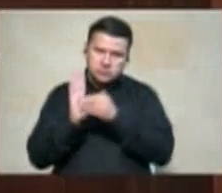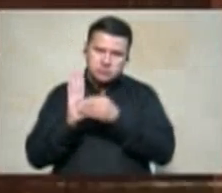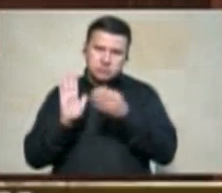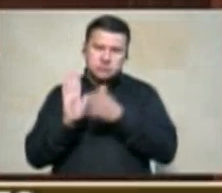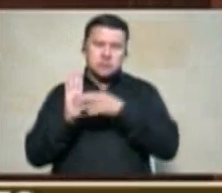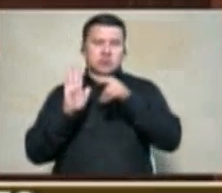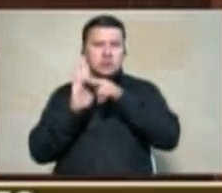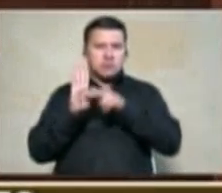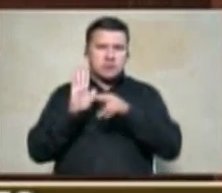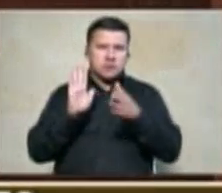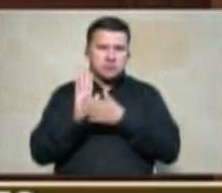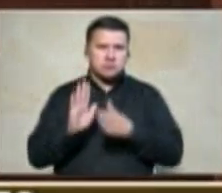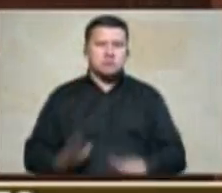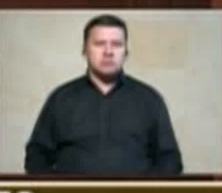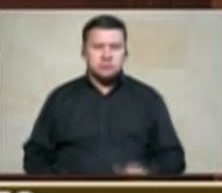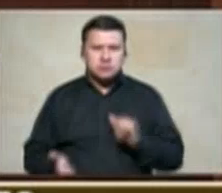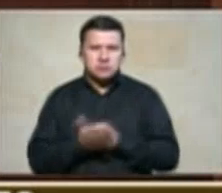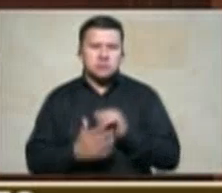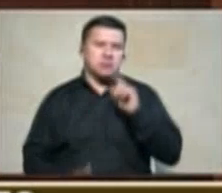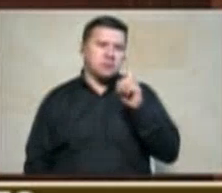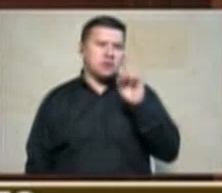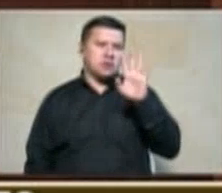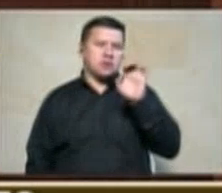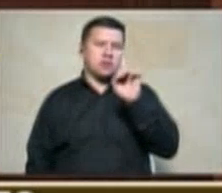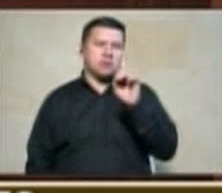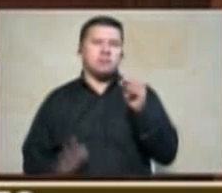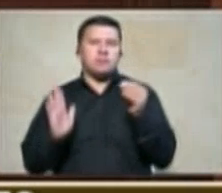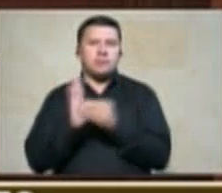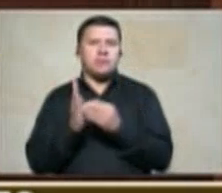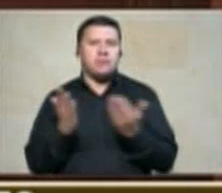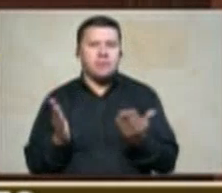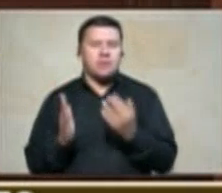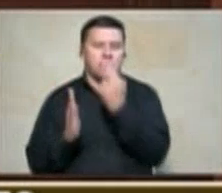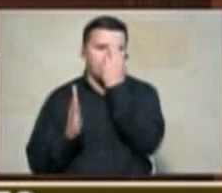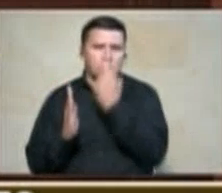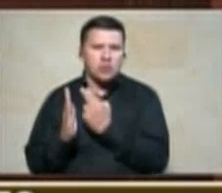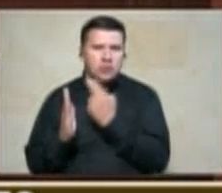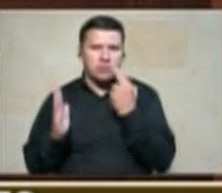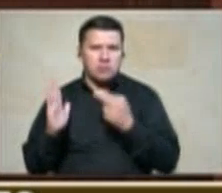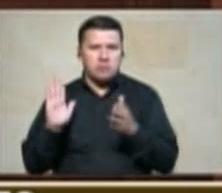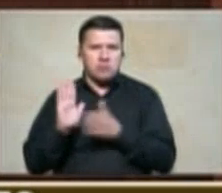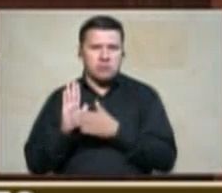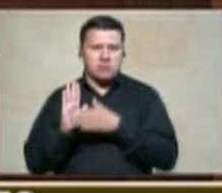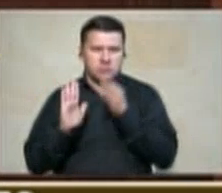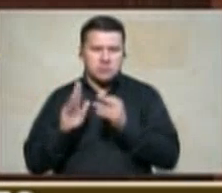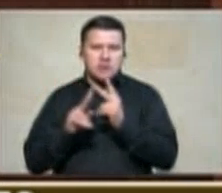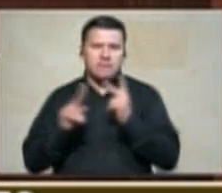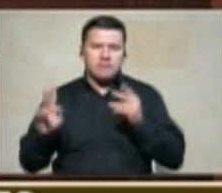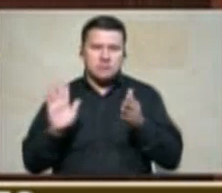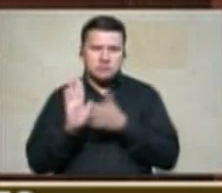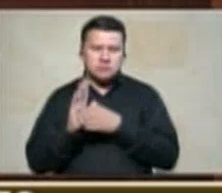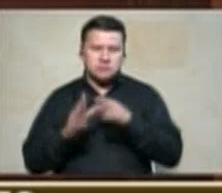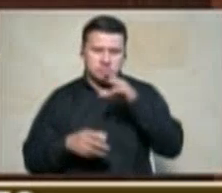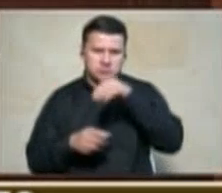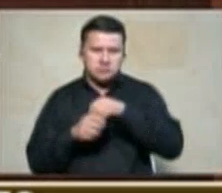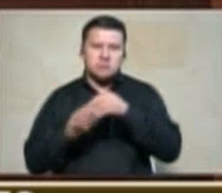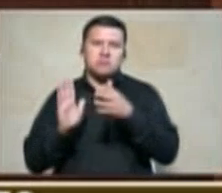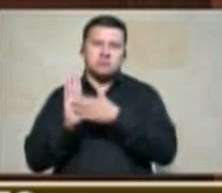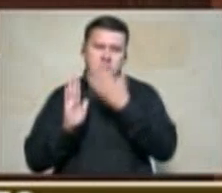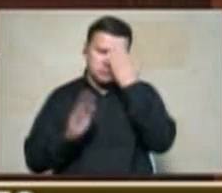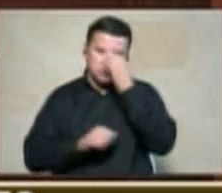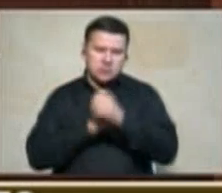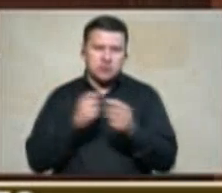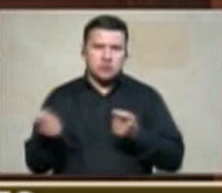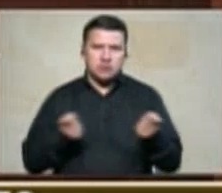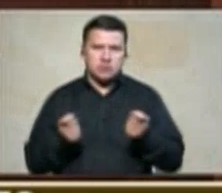discutía la norma, el 1991 era el año en el cual se cumplía la fecha de prescripción adquisitiva del